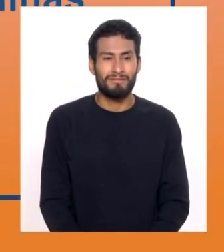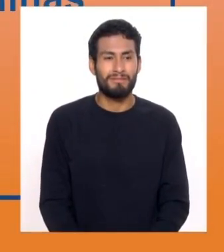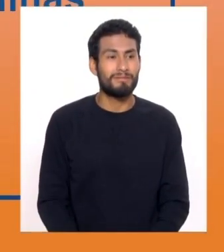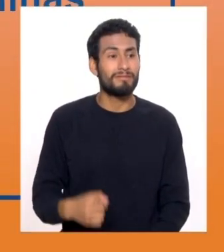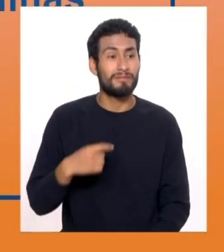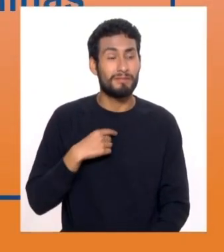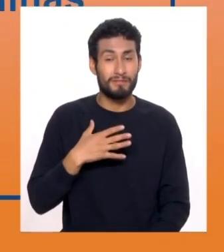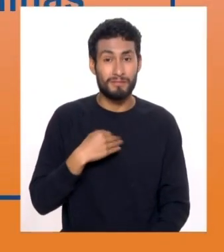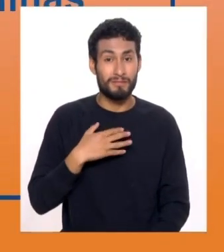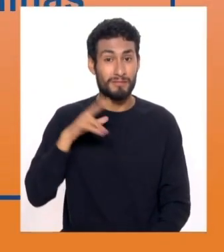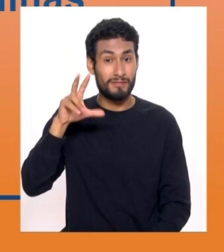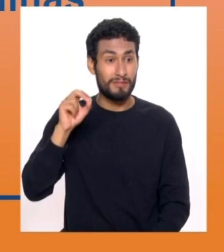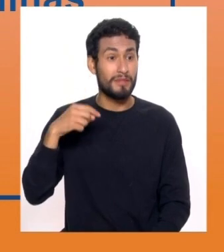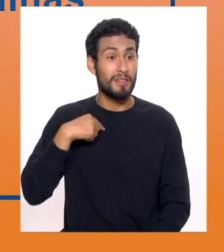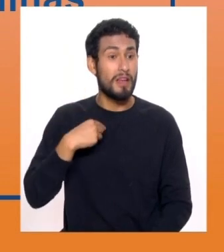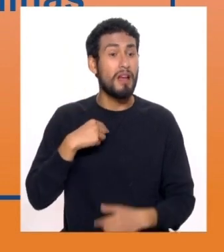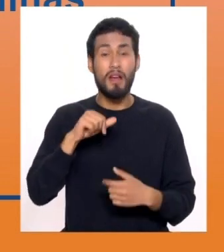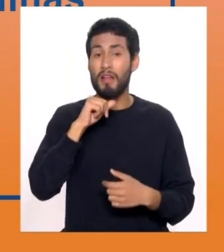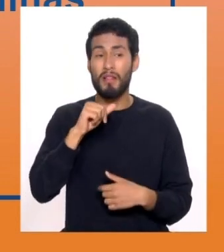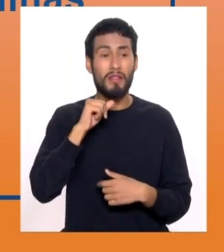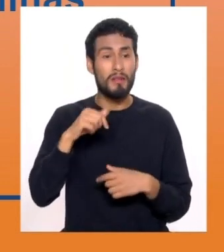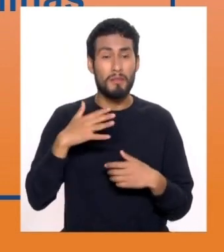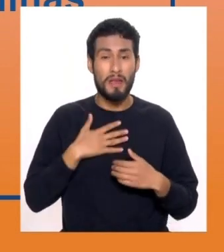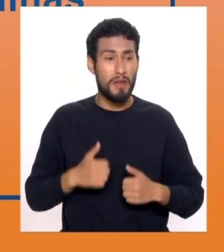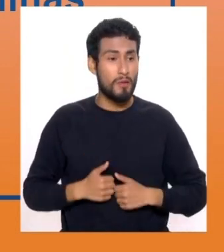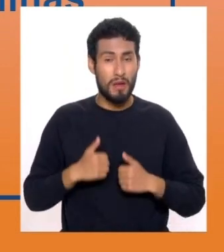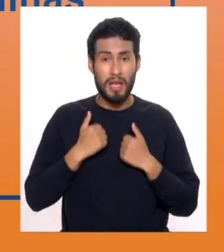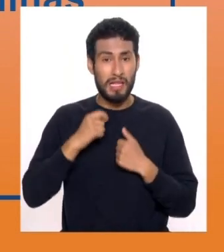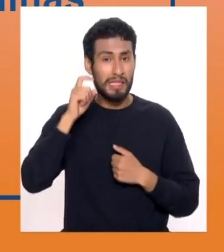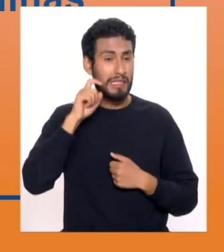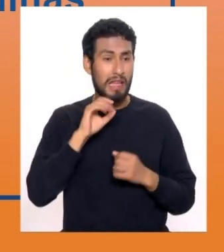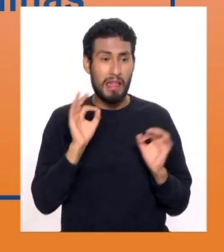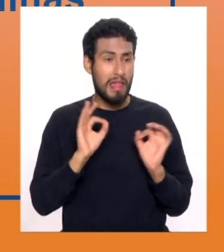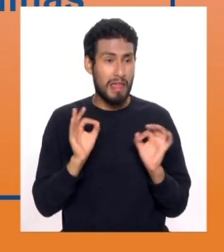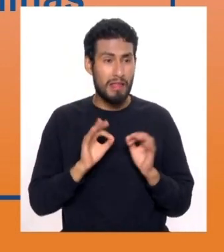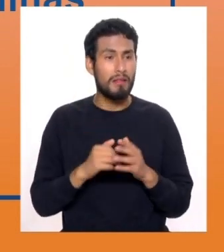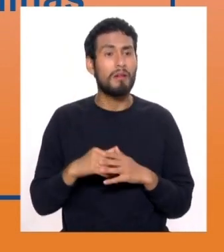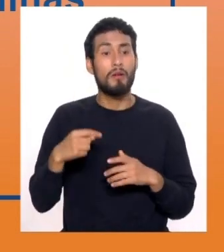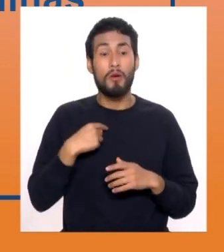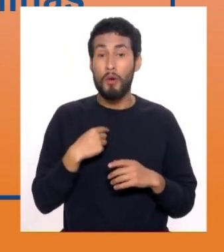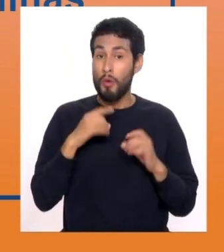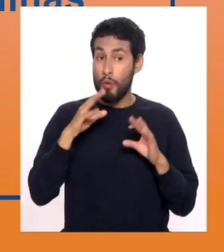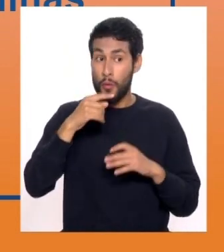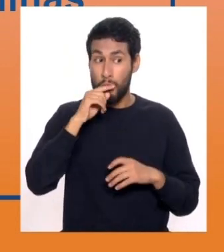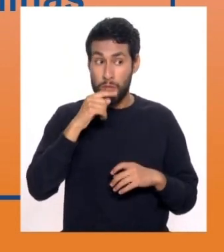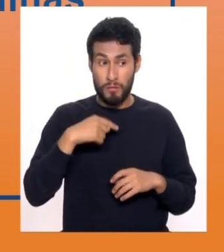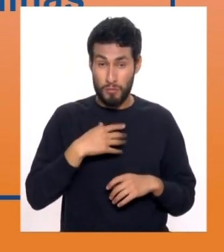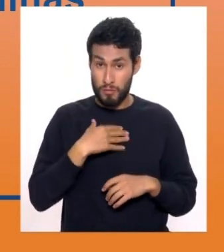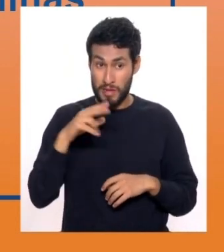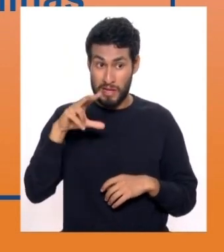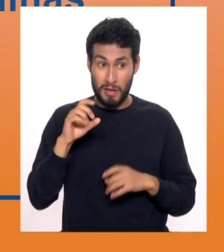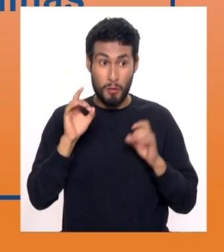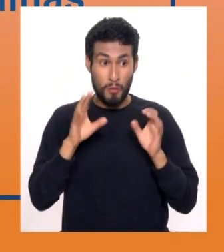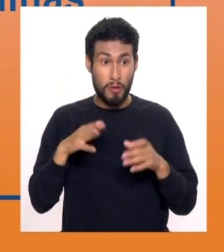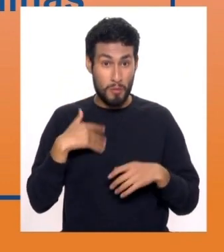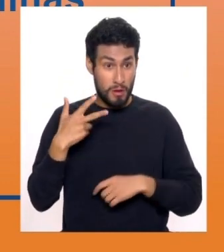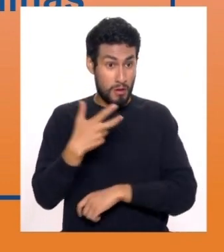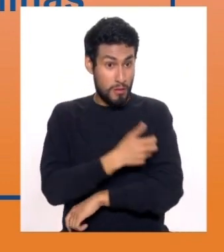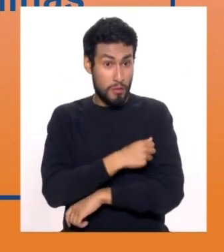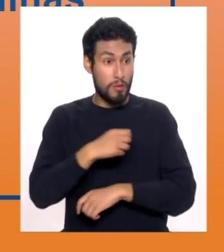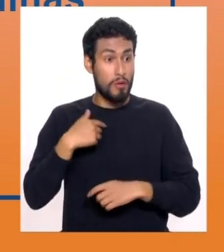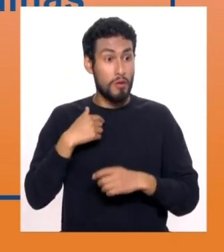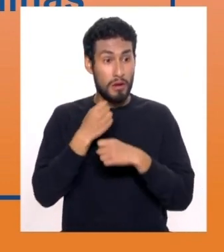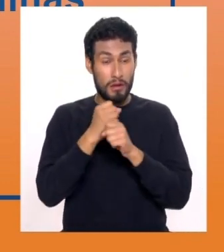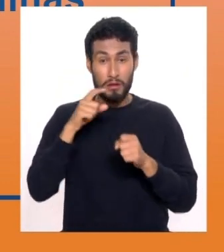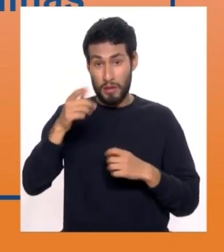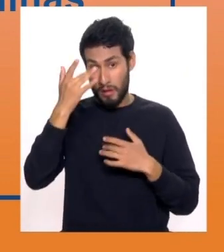Tengo 30 años y aún no he iniciado mi vida sexual. Quisiera saber si es que una mujer de esta edad se puede poner la vacuna contra